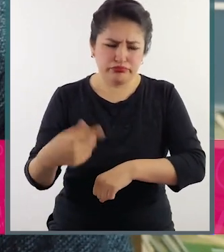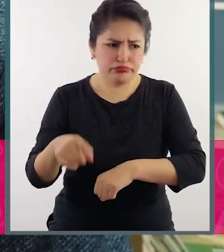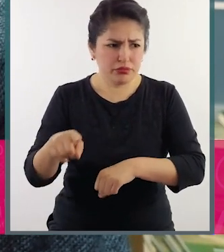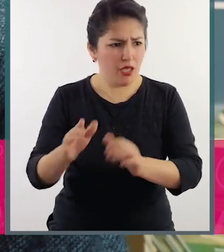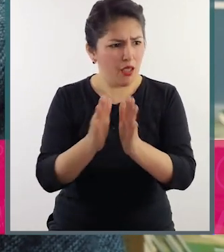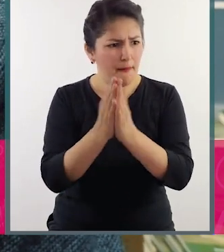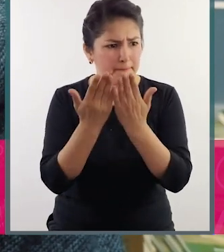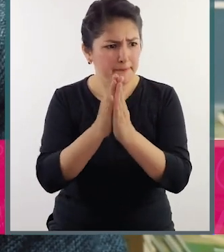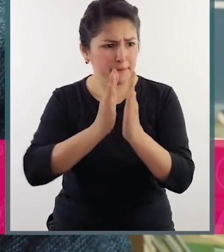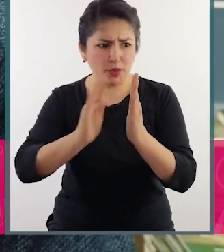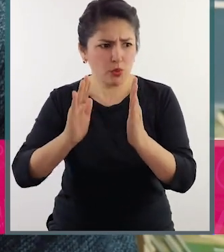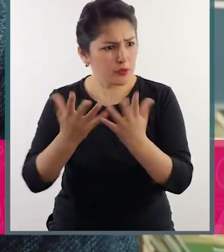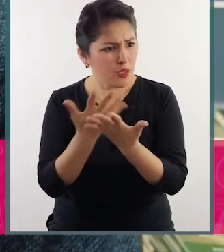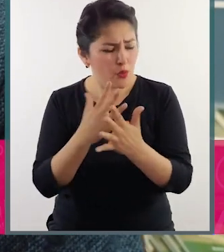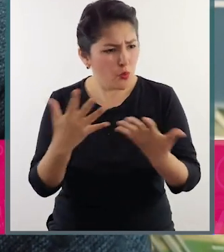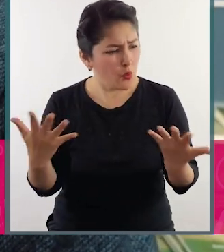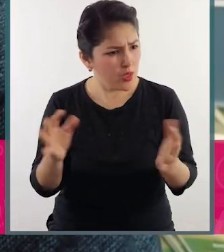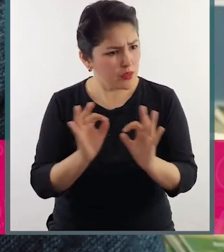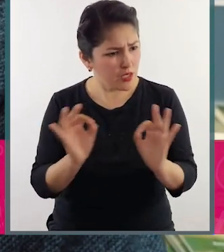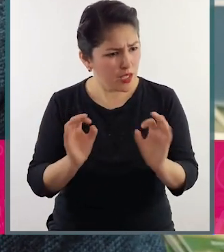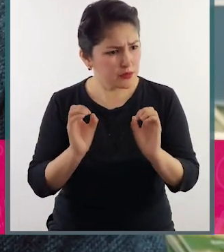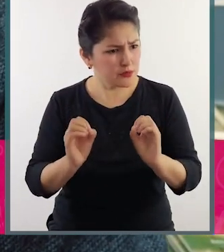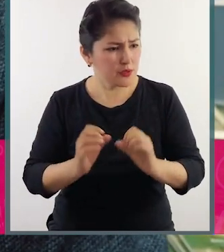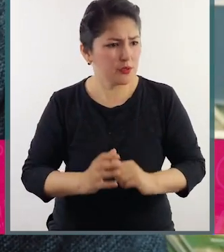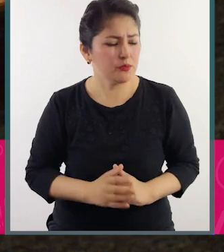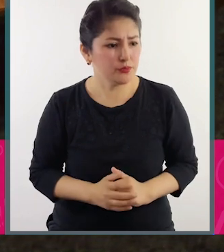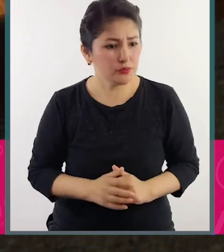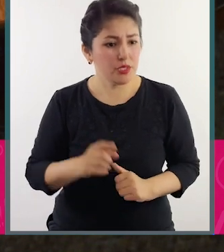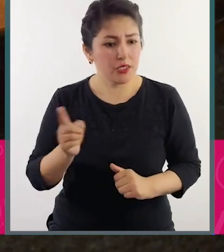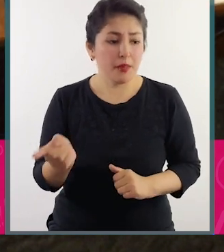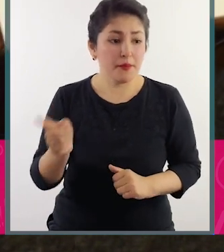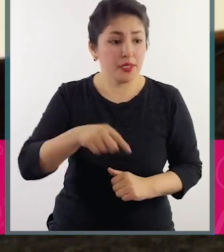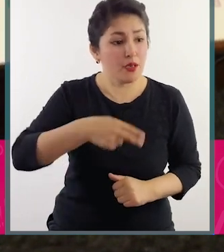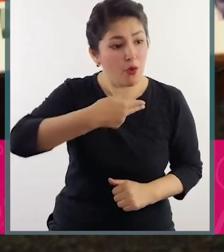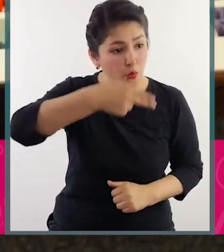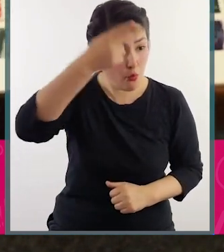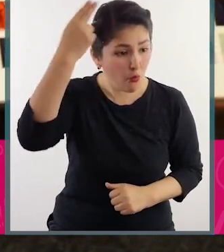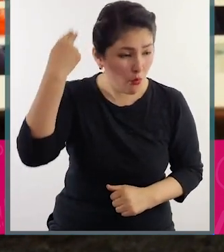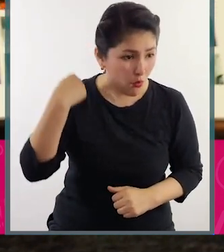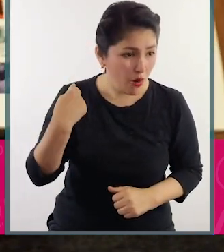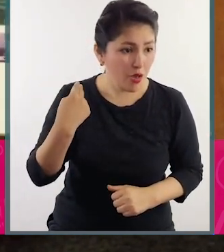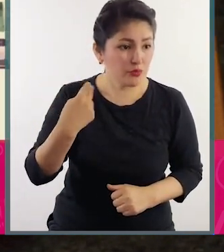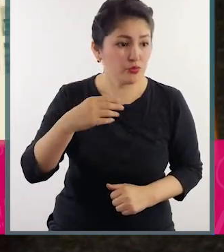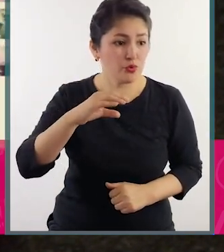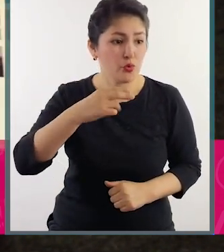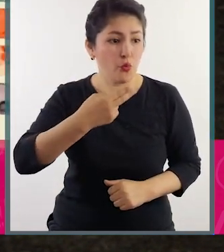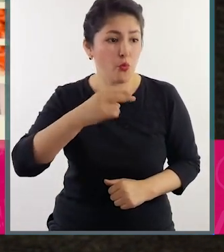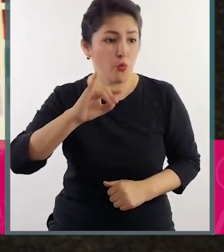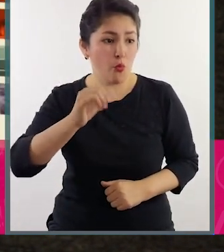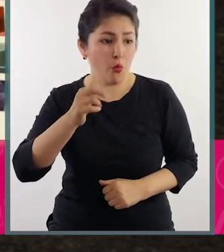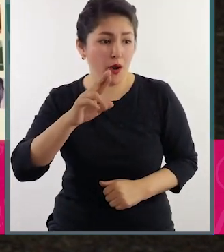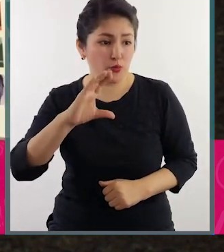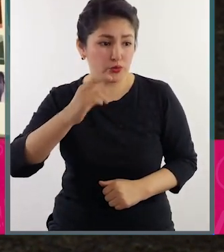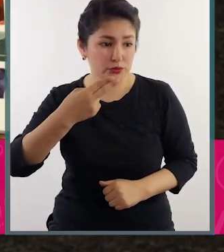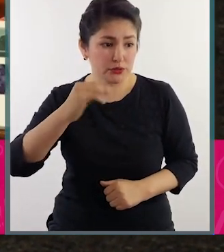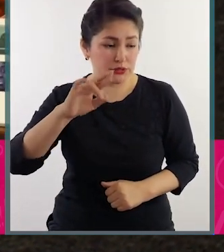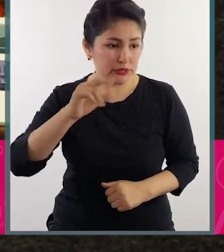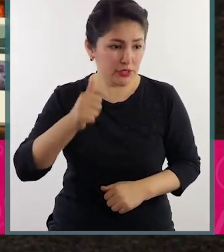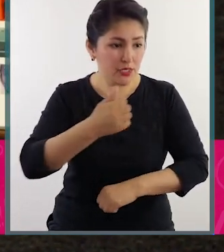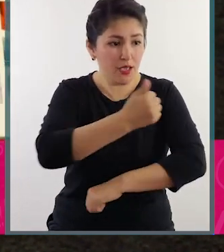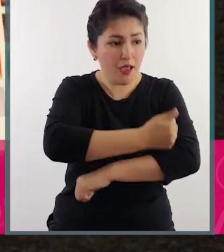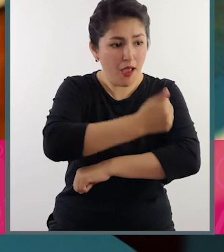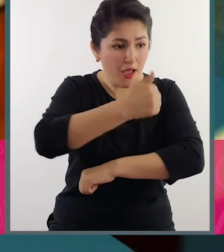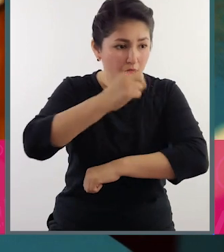más crítica porque no tenía ni una sola biblioteca pública en todo Tacna. También van a Huánuco, también tenemos en Huarochirí, tenemos